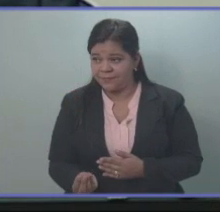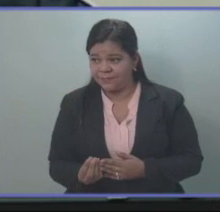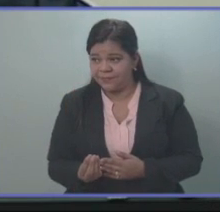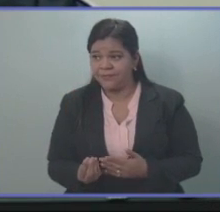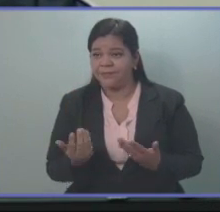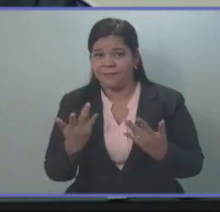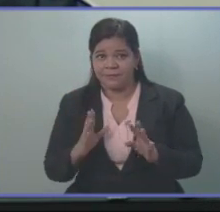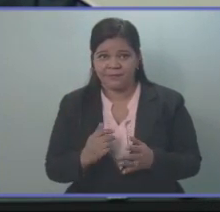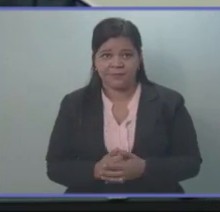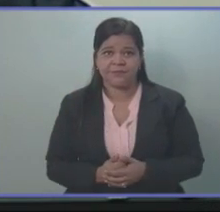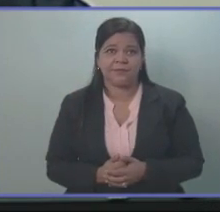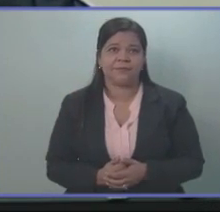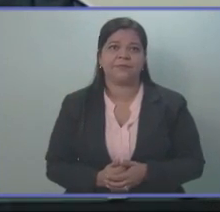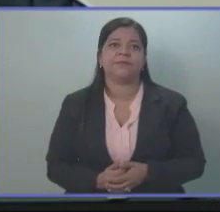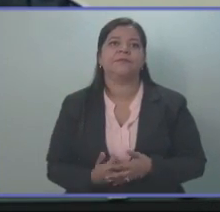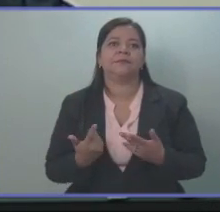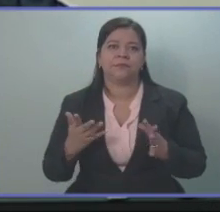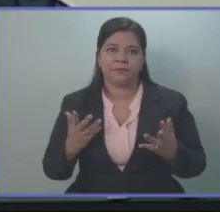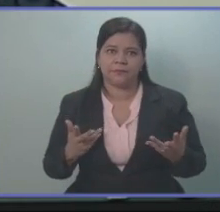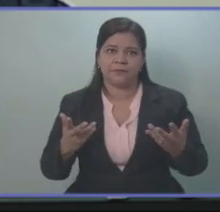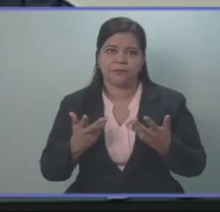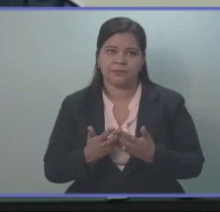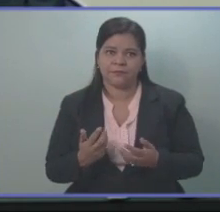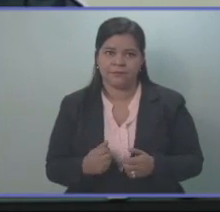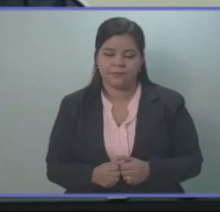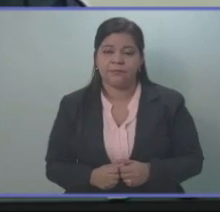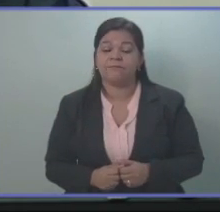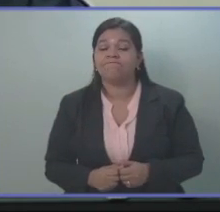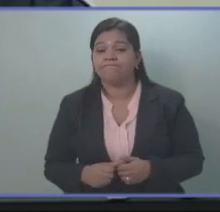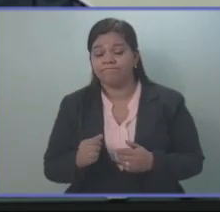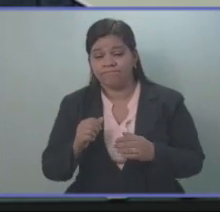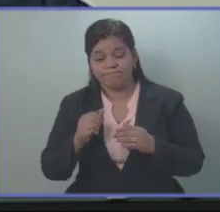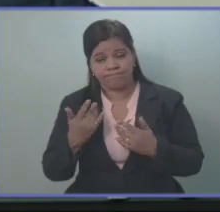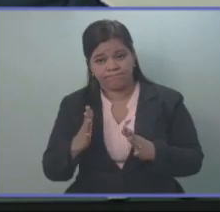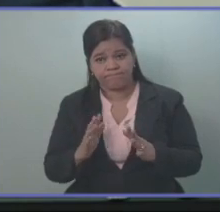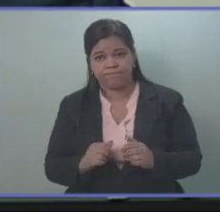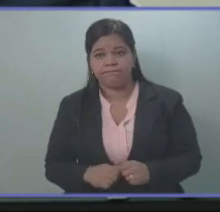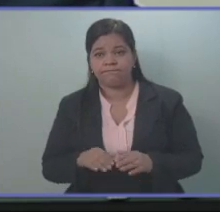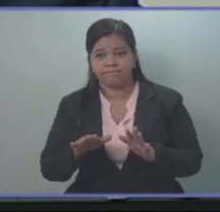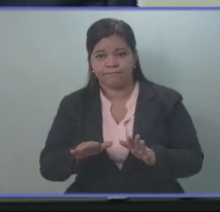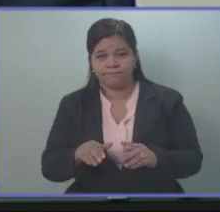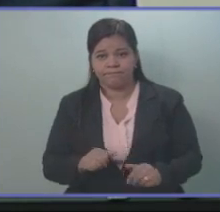le guardamos una grata recordación. Gracias.